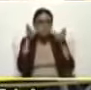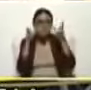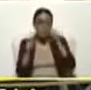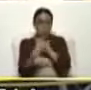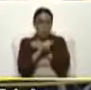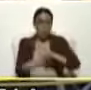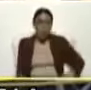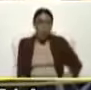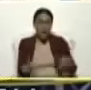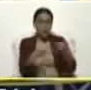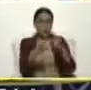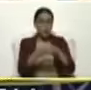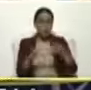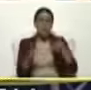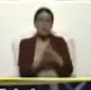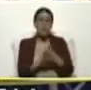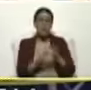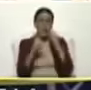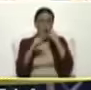nacional, milicia.